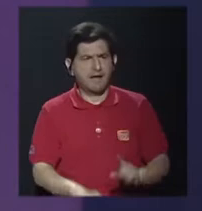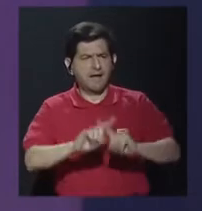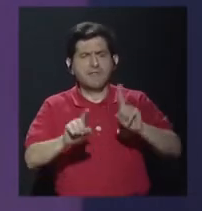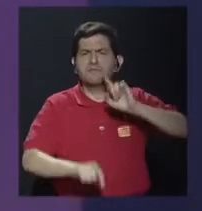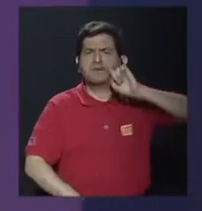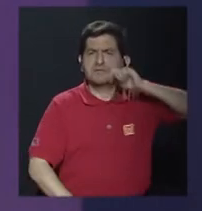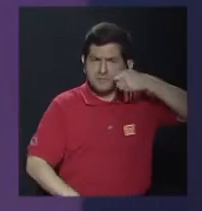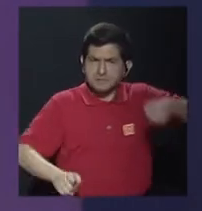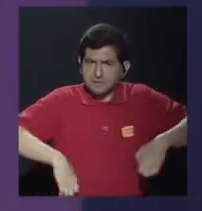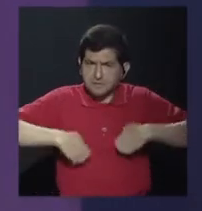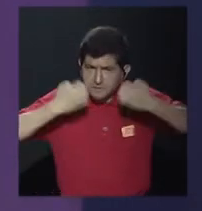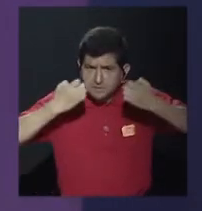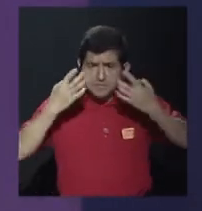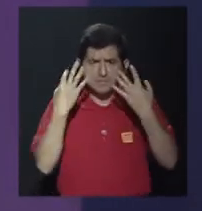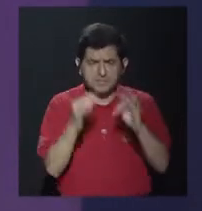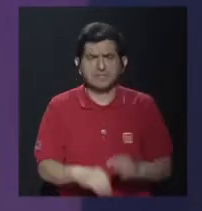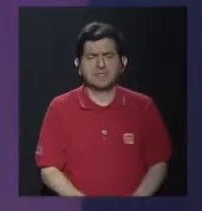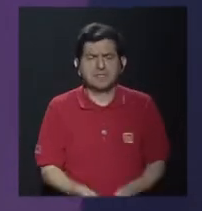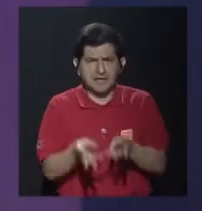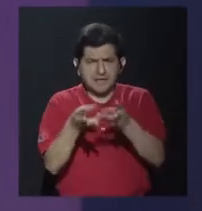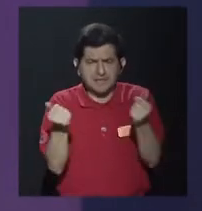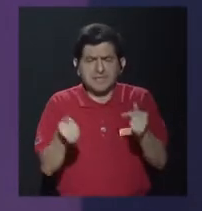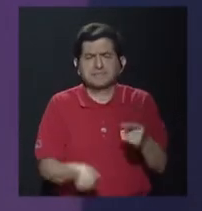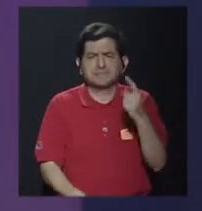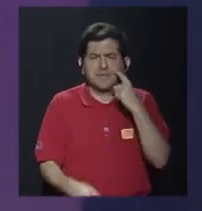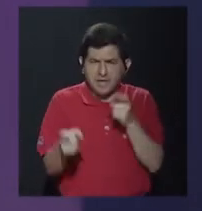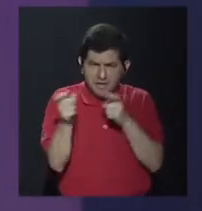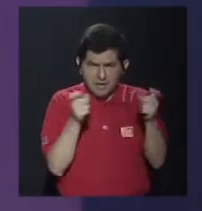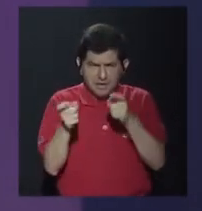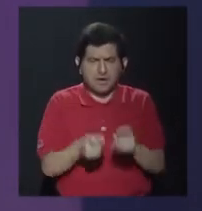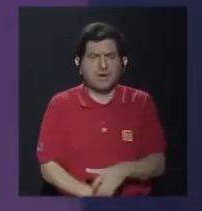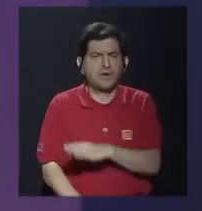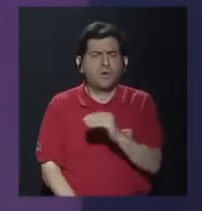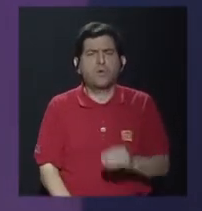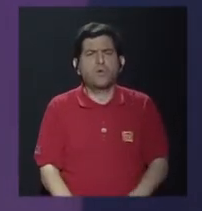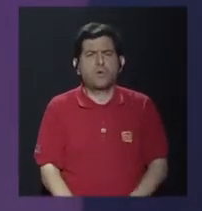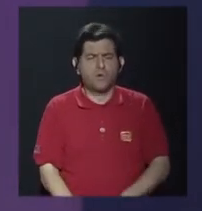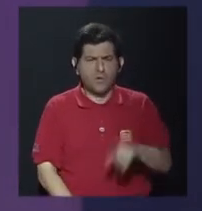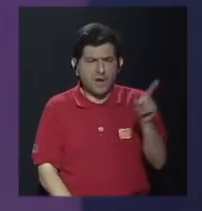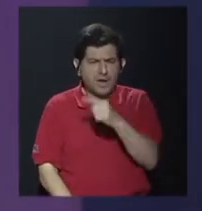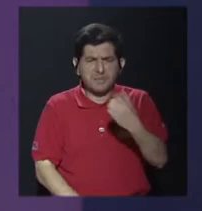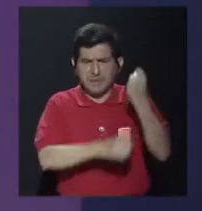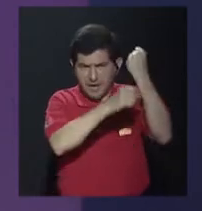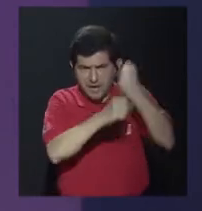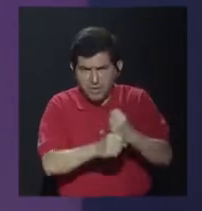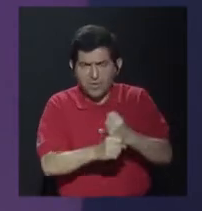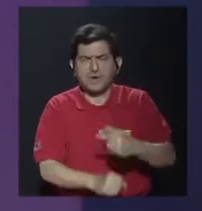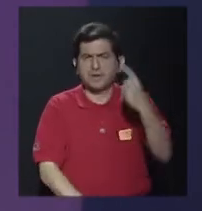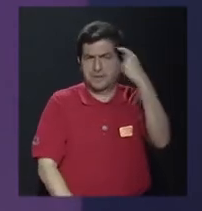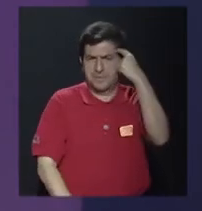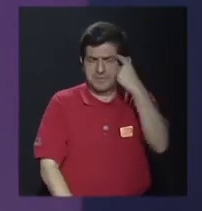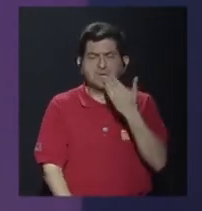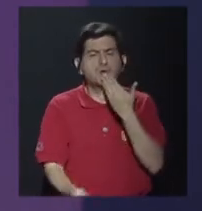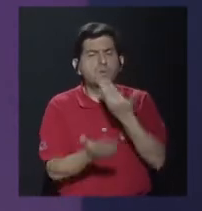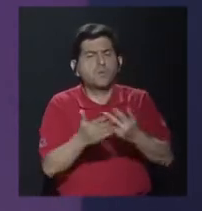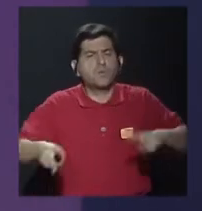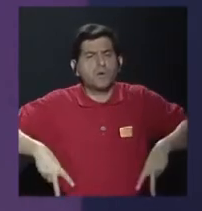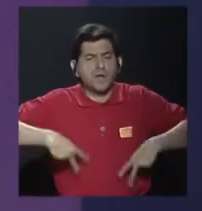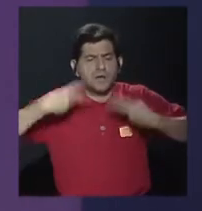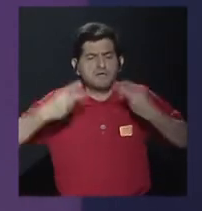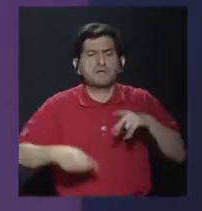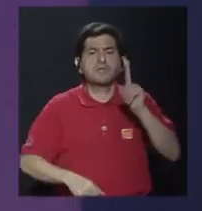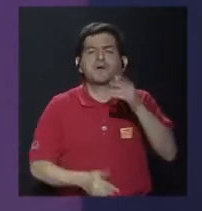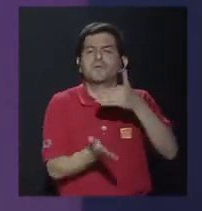claves para despatriarcalizar, para descolonizar el pensamiento. Usemos el buen vivir como una